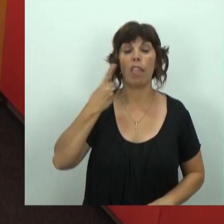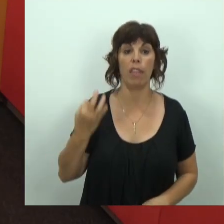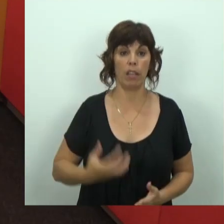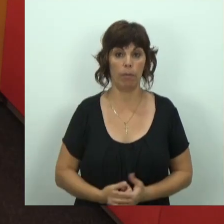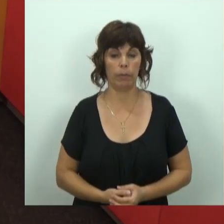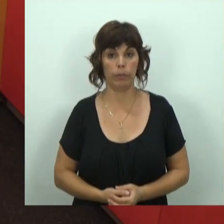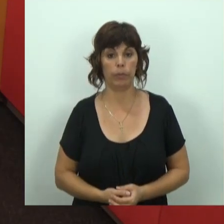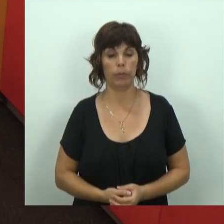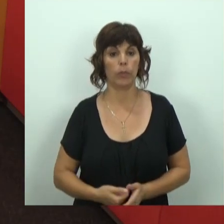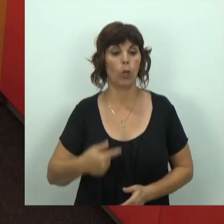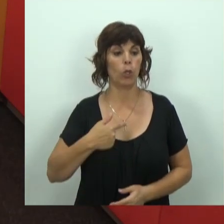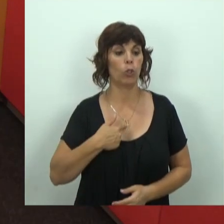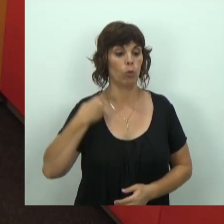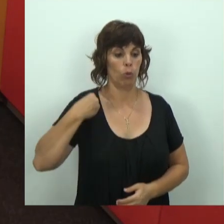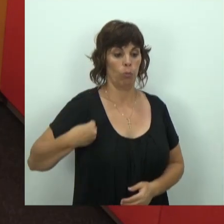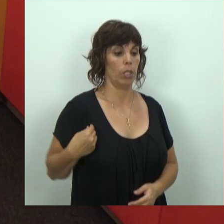yo mismo os digo,